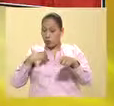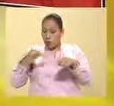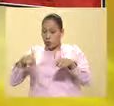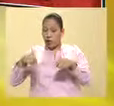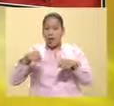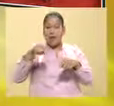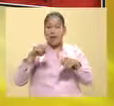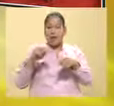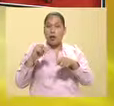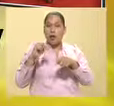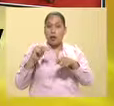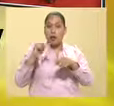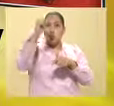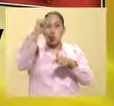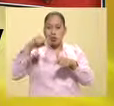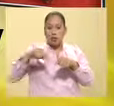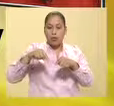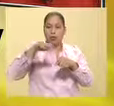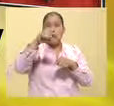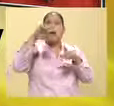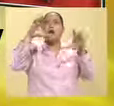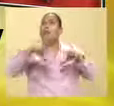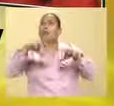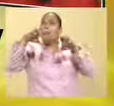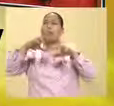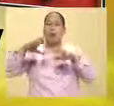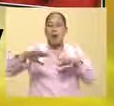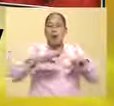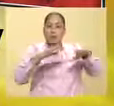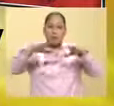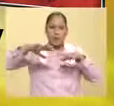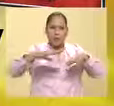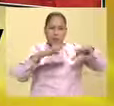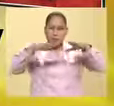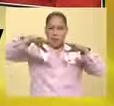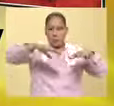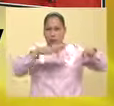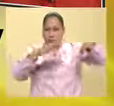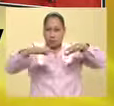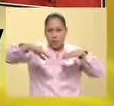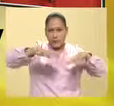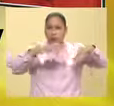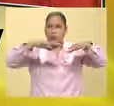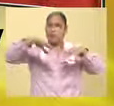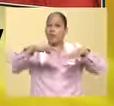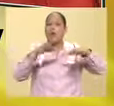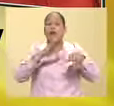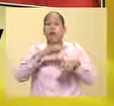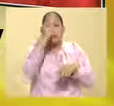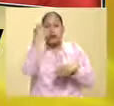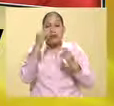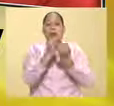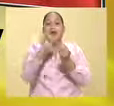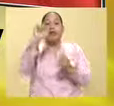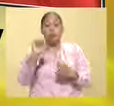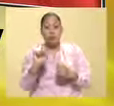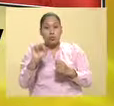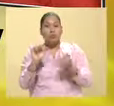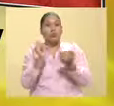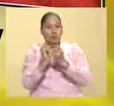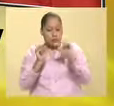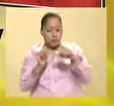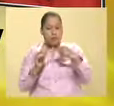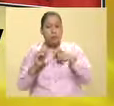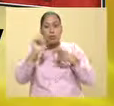que ir al norte y es mucho más tormentoso la ola mucho más grande ir al sur que es lo que dice